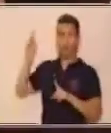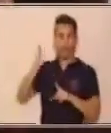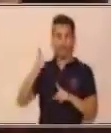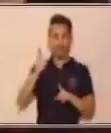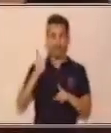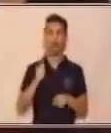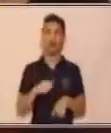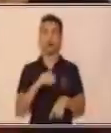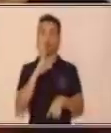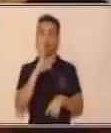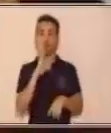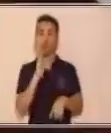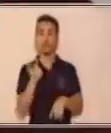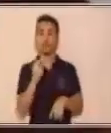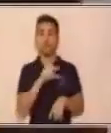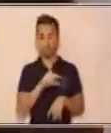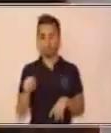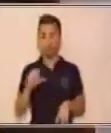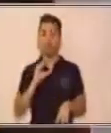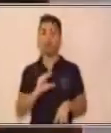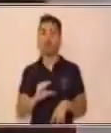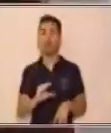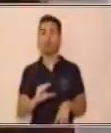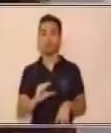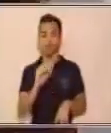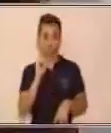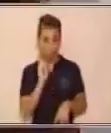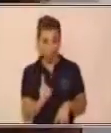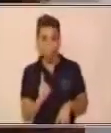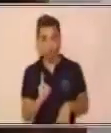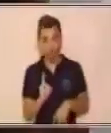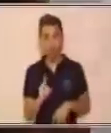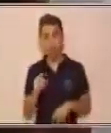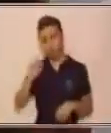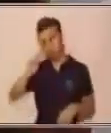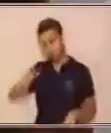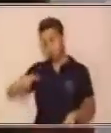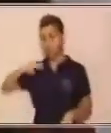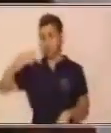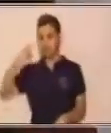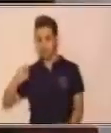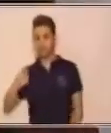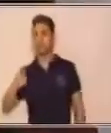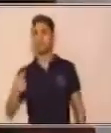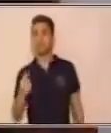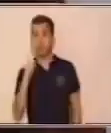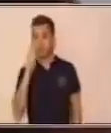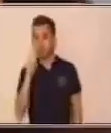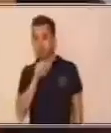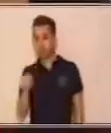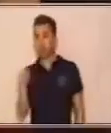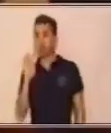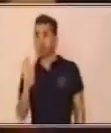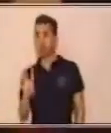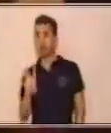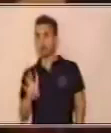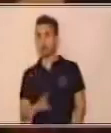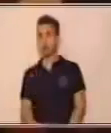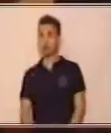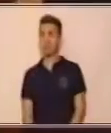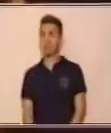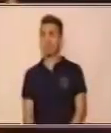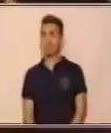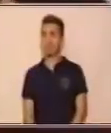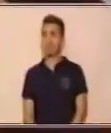4? 1. Y la fracción inversa de 4 sobre 1 es 1 sobre